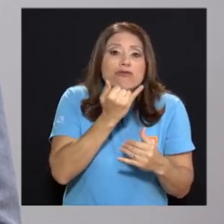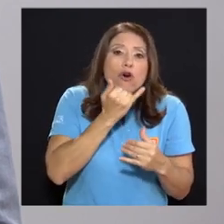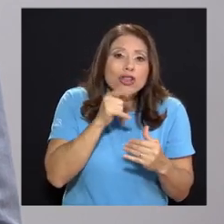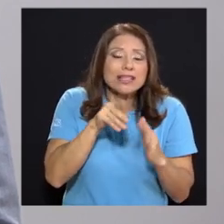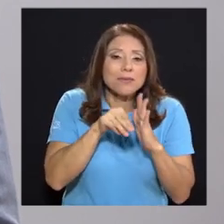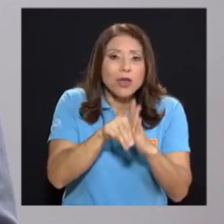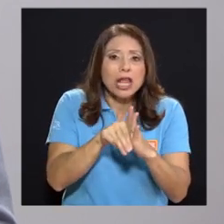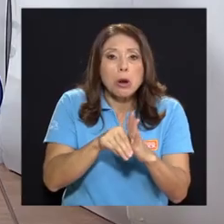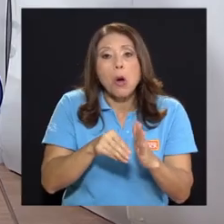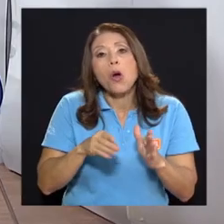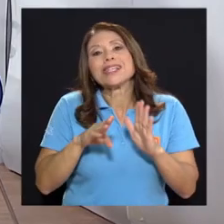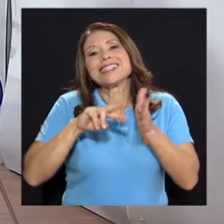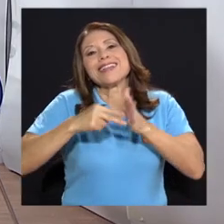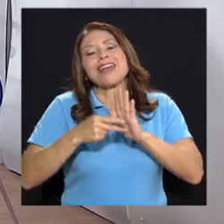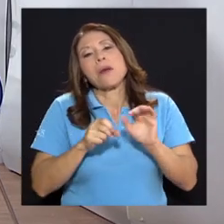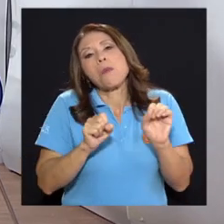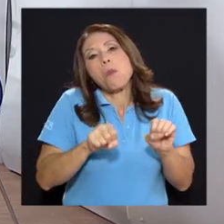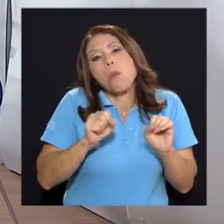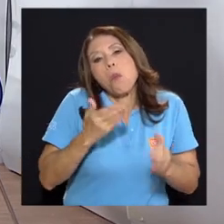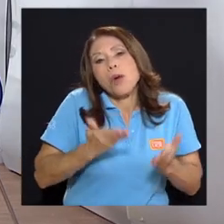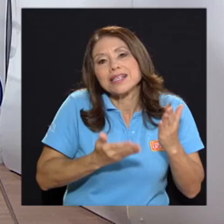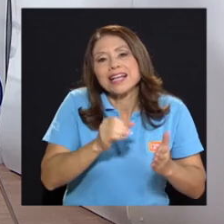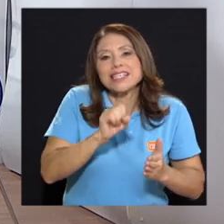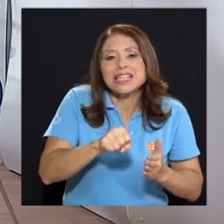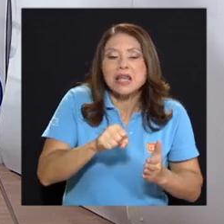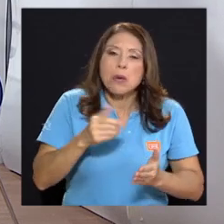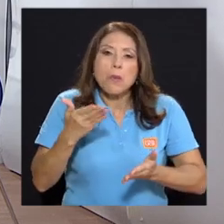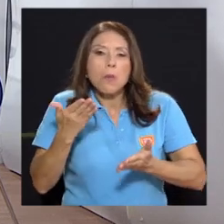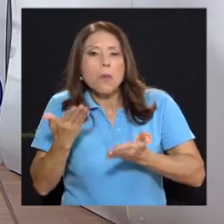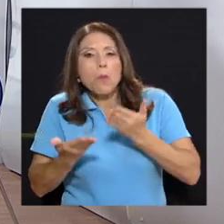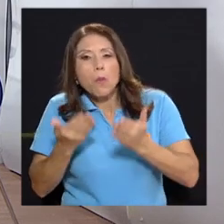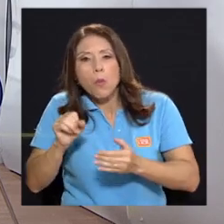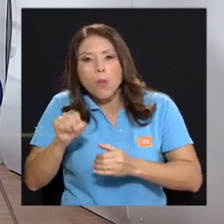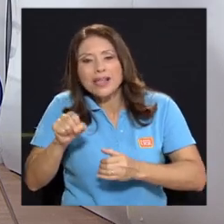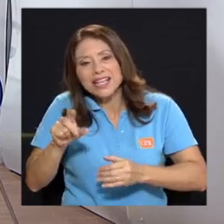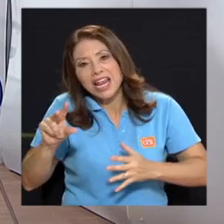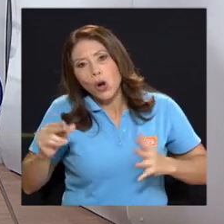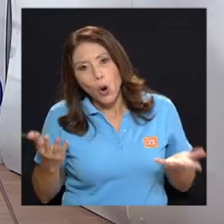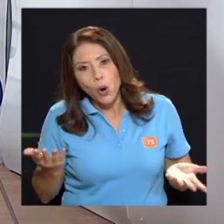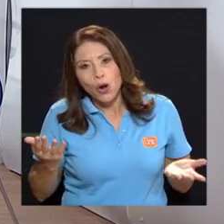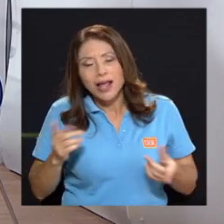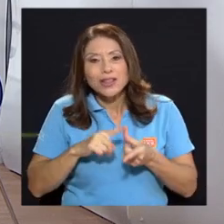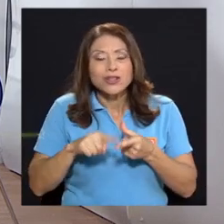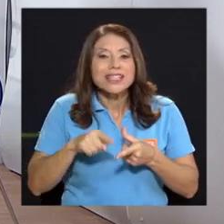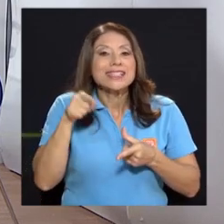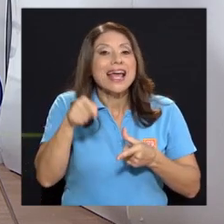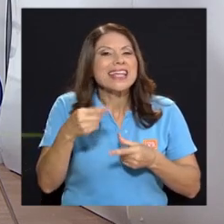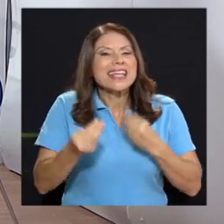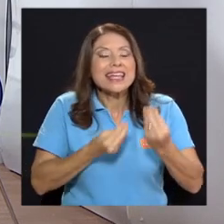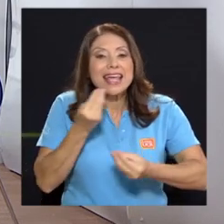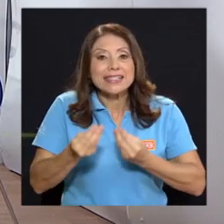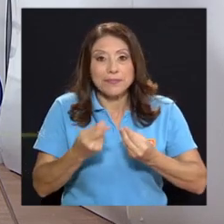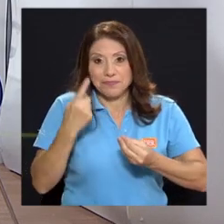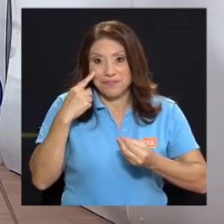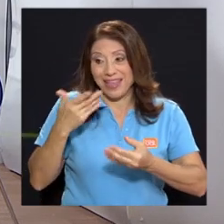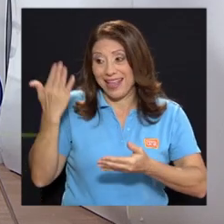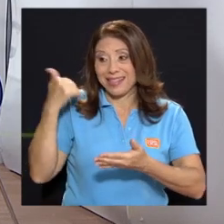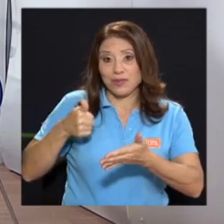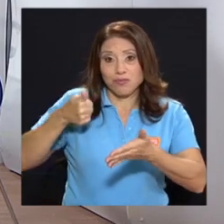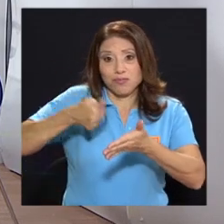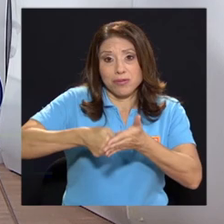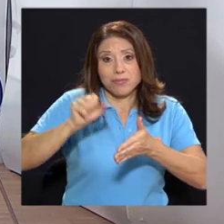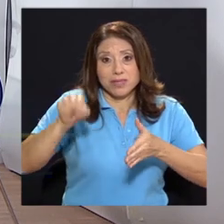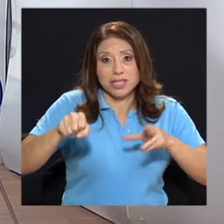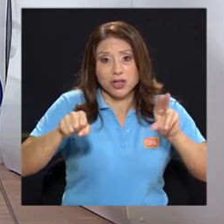concluyen ahí que es que probablemente para efectos recuerde y allí hay un punto clave es que usted el referéndum aprueba en